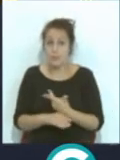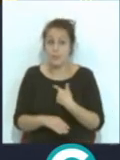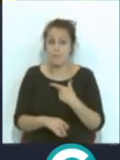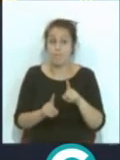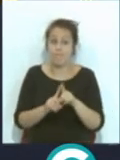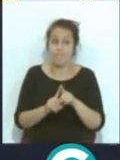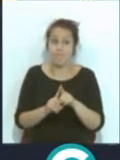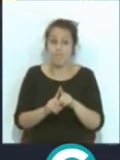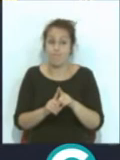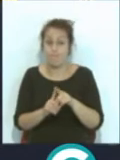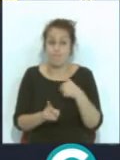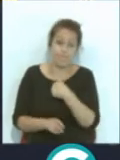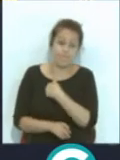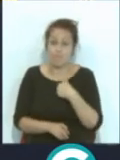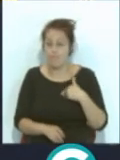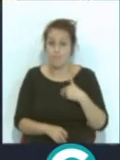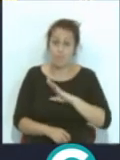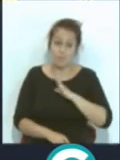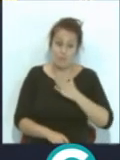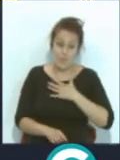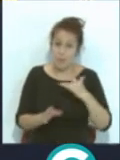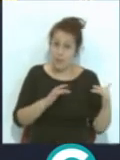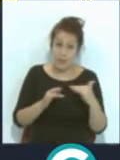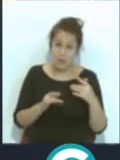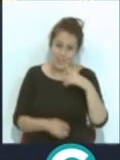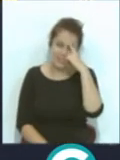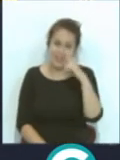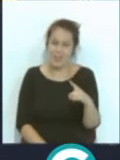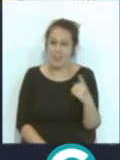caras. Partidos como mañana, como sabemos